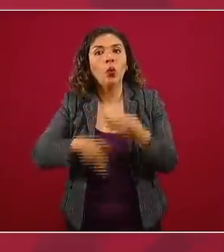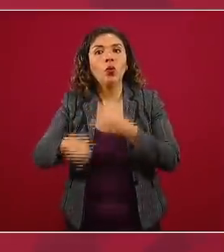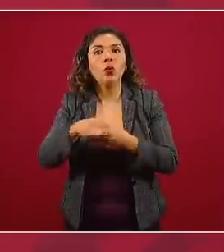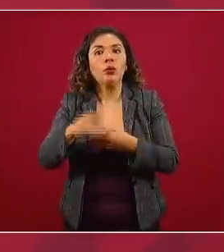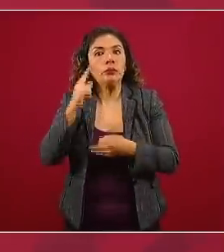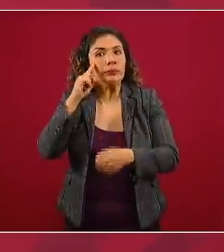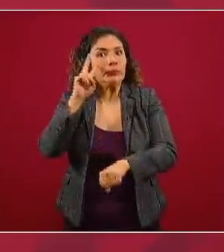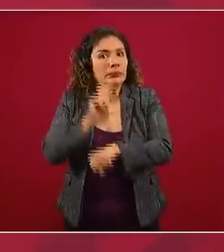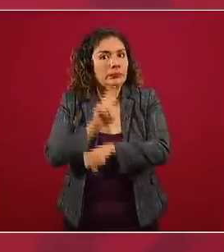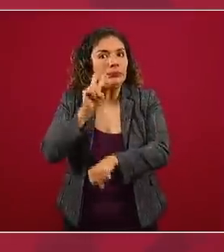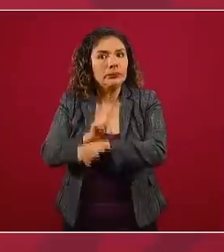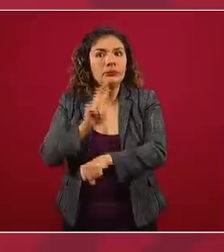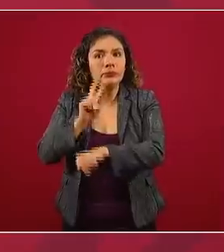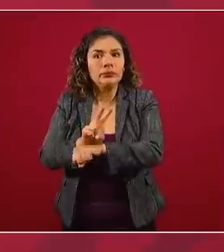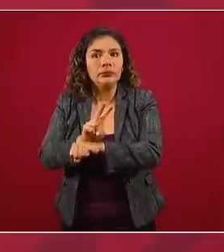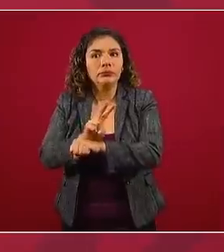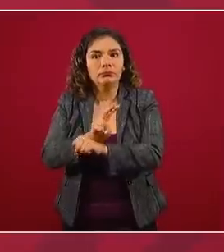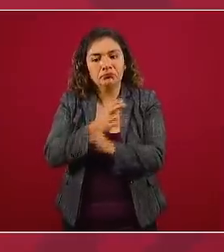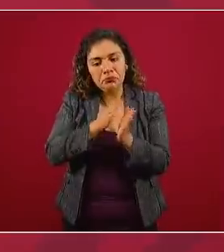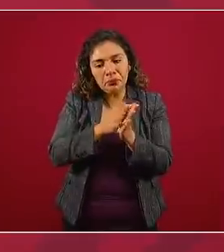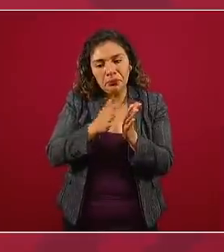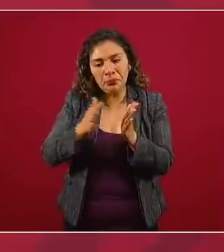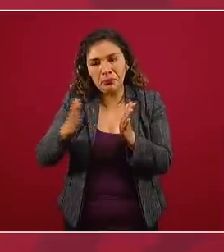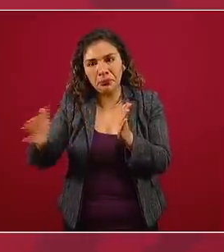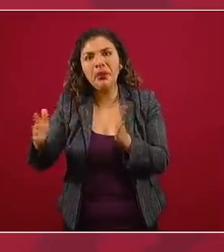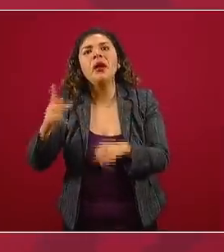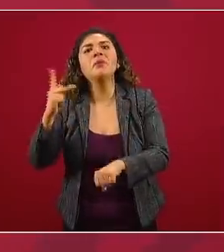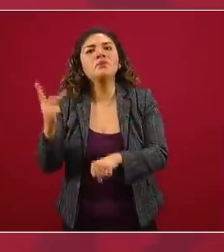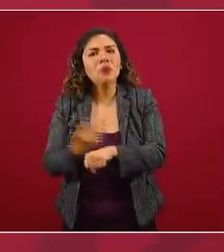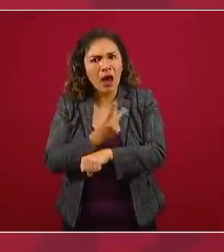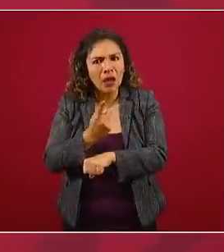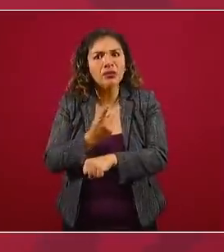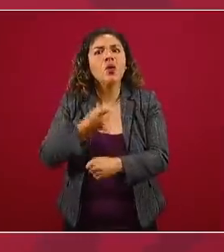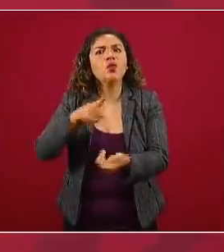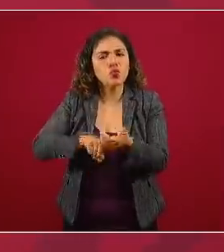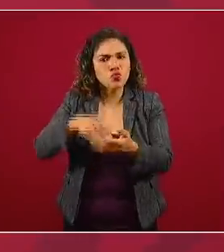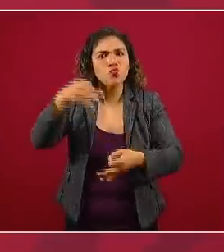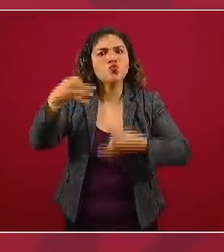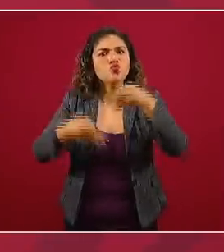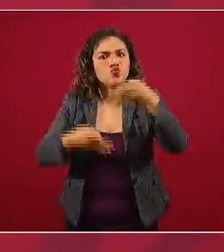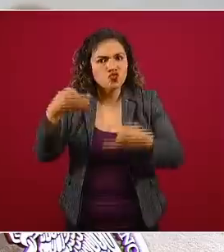muy pendientes de todo el juicio